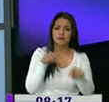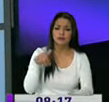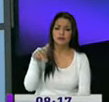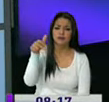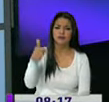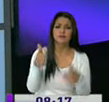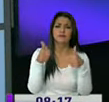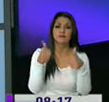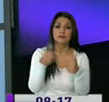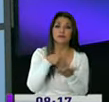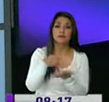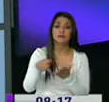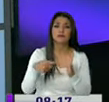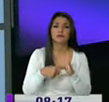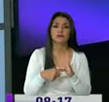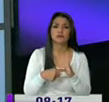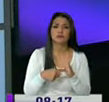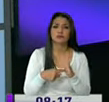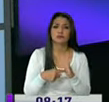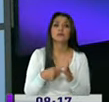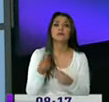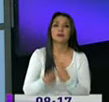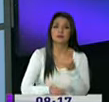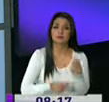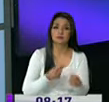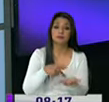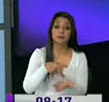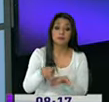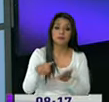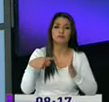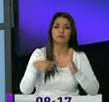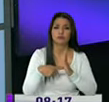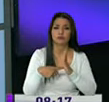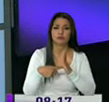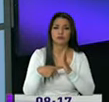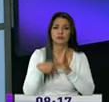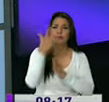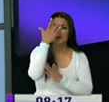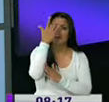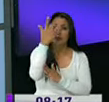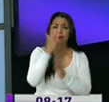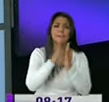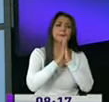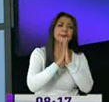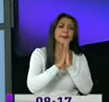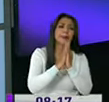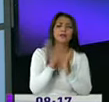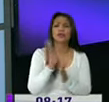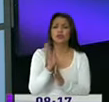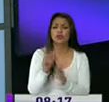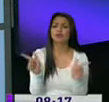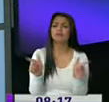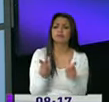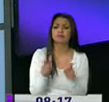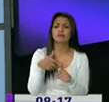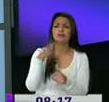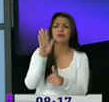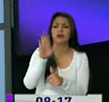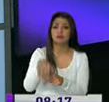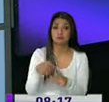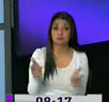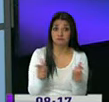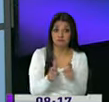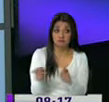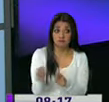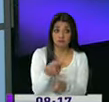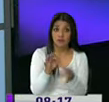gradas. ¿Pagan impuestos? Eso yo pregunto. ¿Pagan impuestos? ¿Por qué es tan complicado? No, si es una cosa pequeña. Bueno, si es una